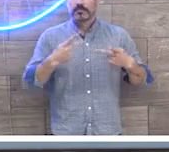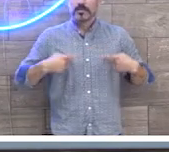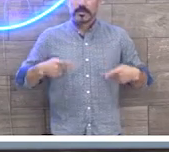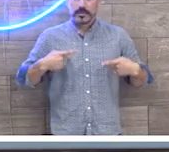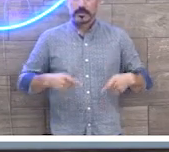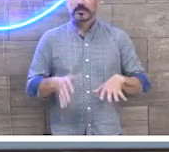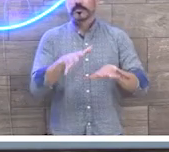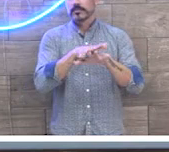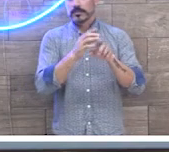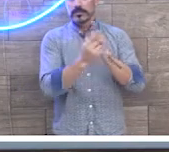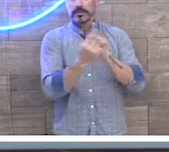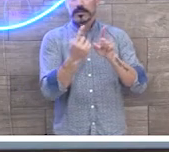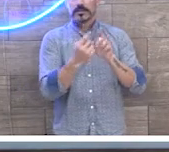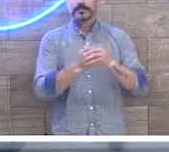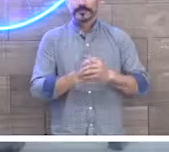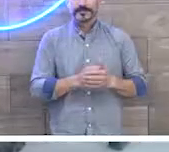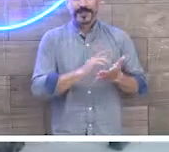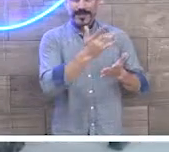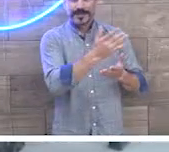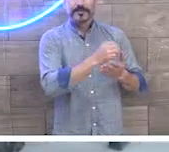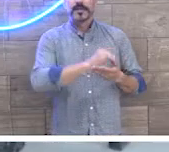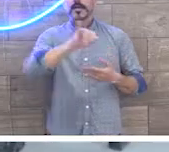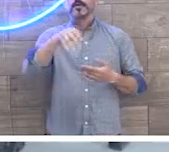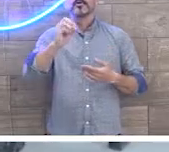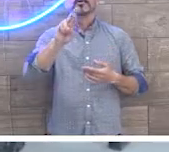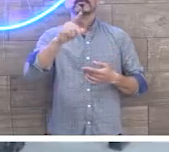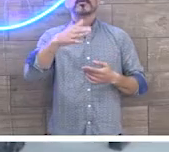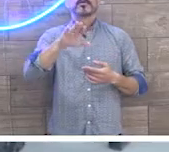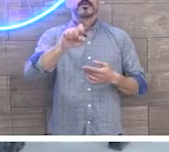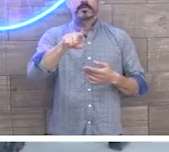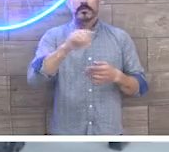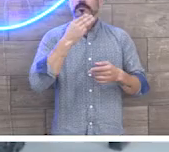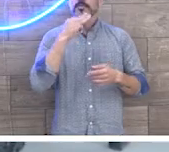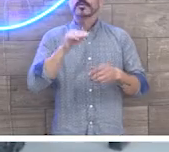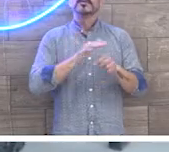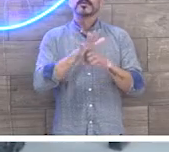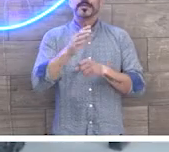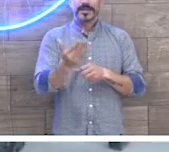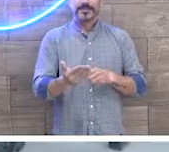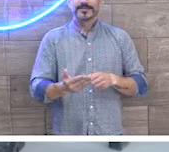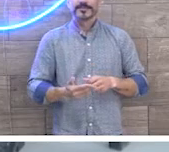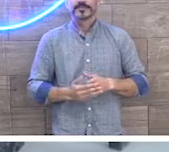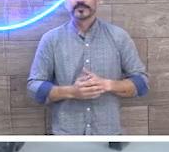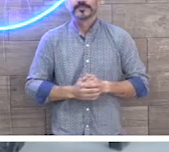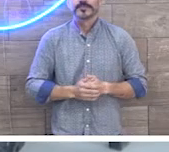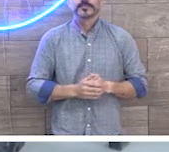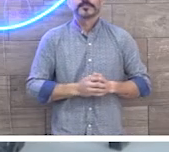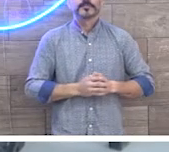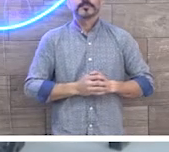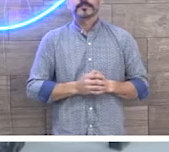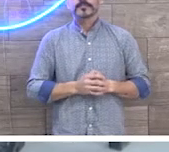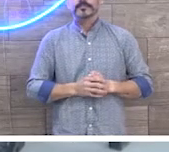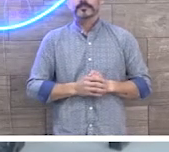estemos incorporados en la sociedad. Jorge, ¿cómo podríamos ir también cerrando y concluyendo este programa y un mensaje a